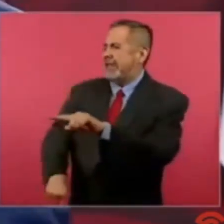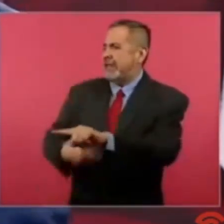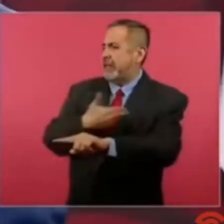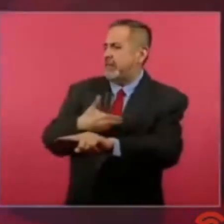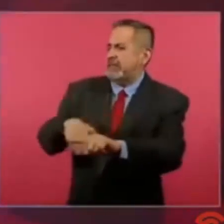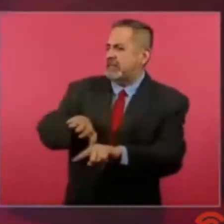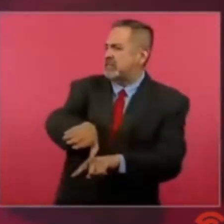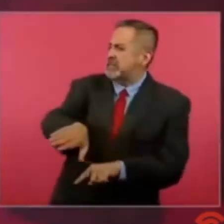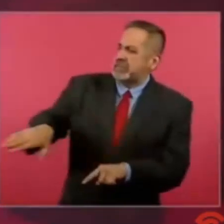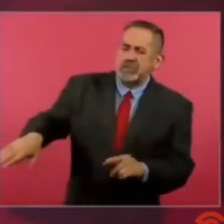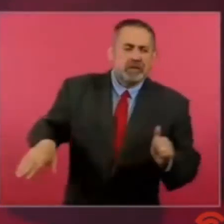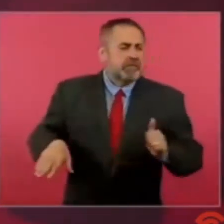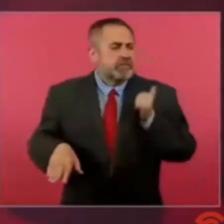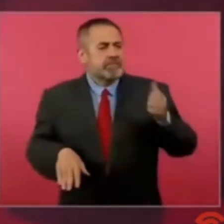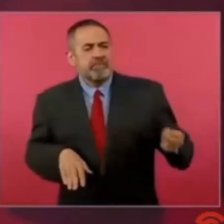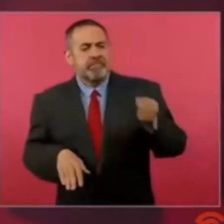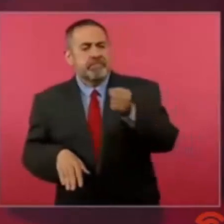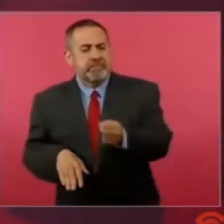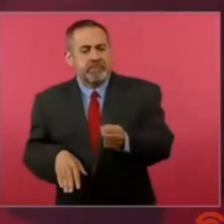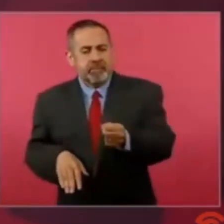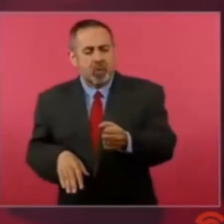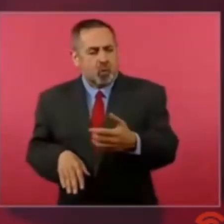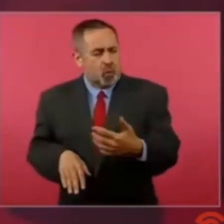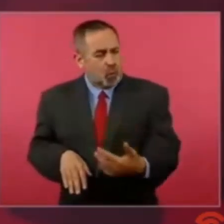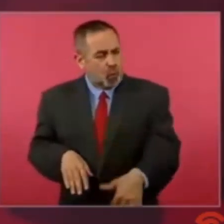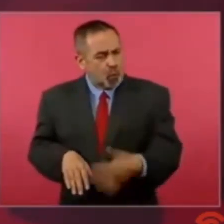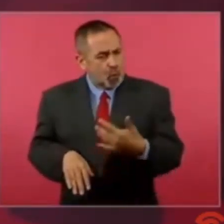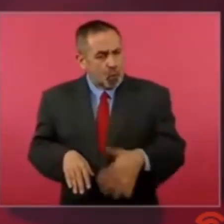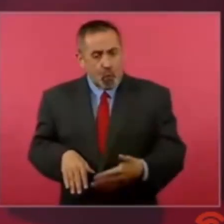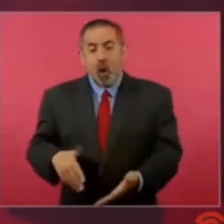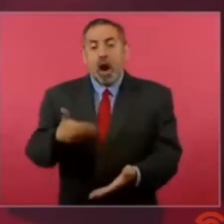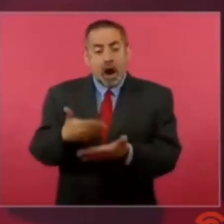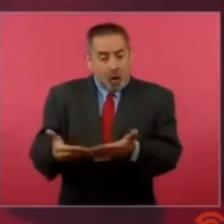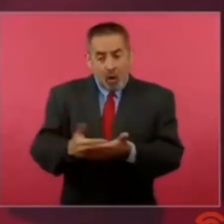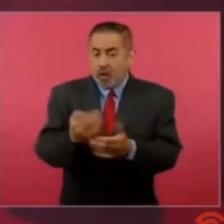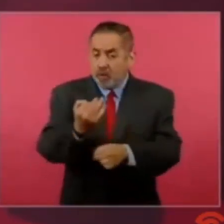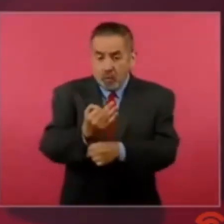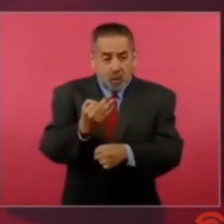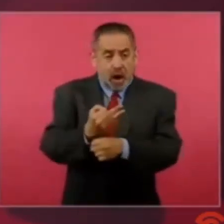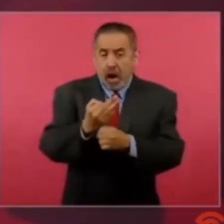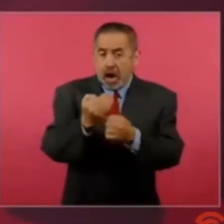Ahora son golpes mediáticos,